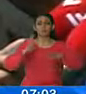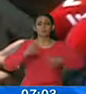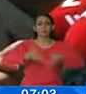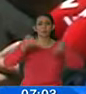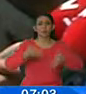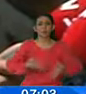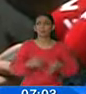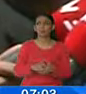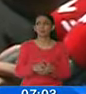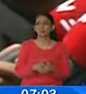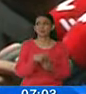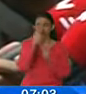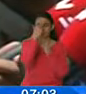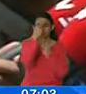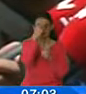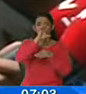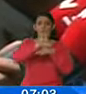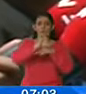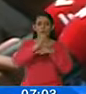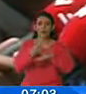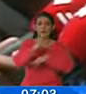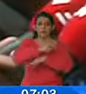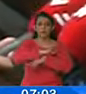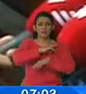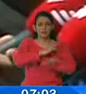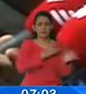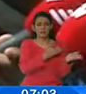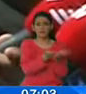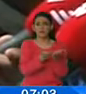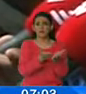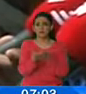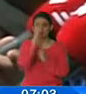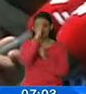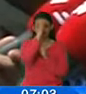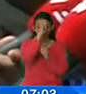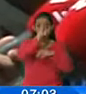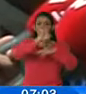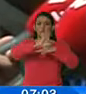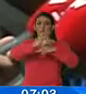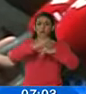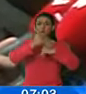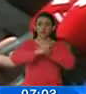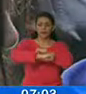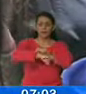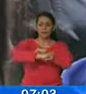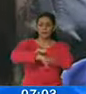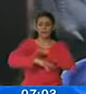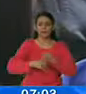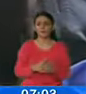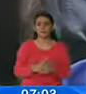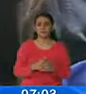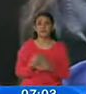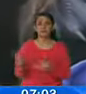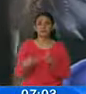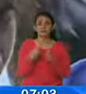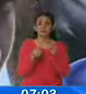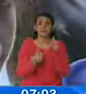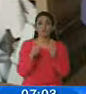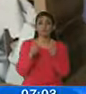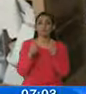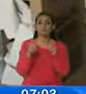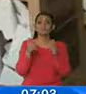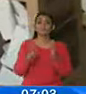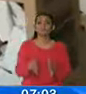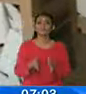servido con honor al Ecuador desde la Asamblea Nacional y he servido con honor al Ecuador en esta campaña electoral. Doris Quiroz, compañera de Iván